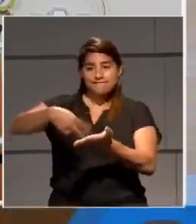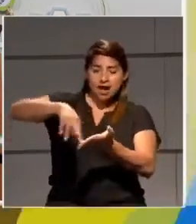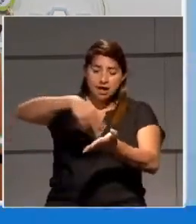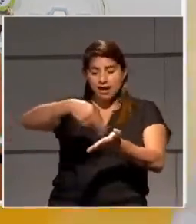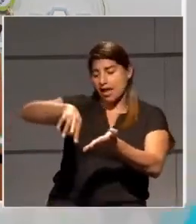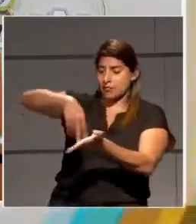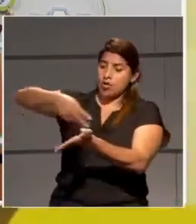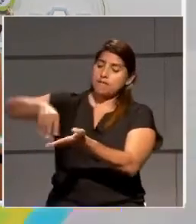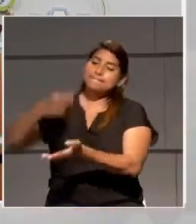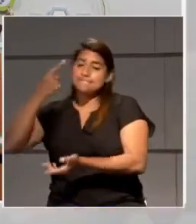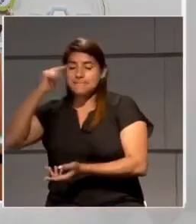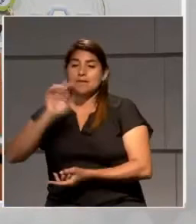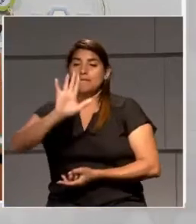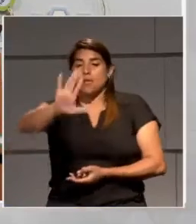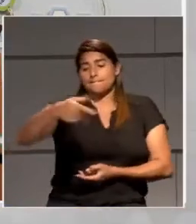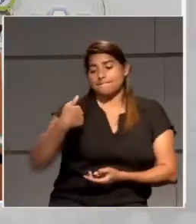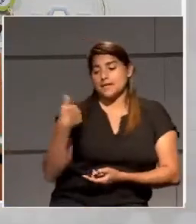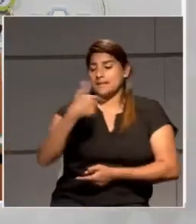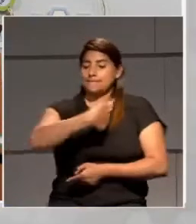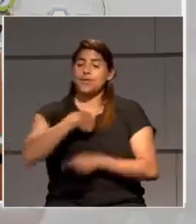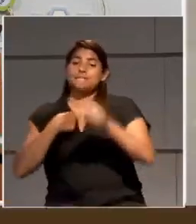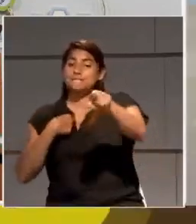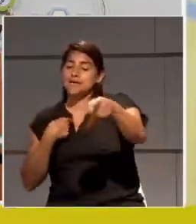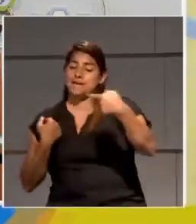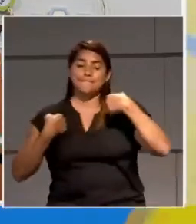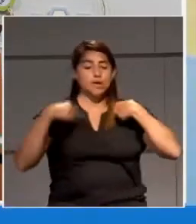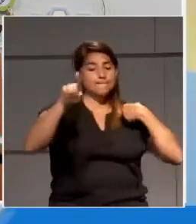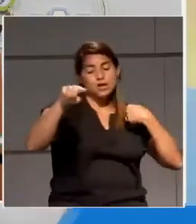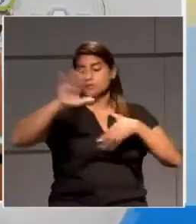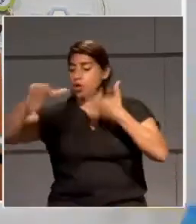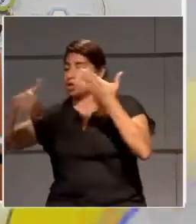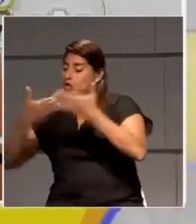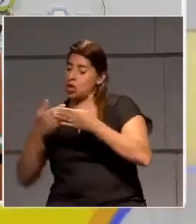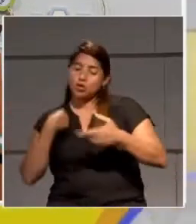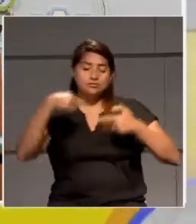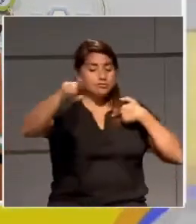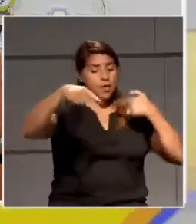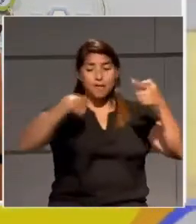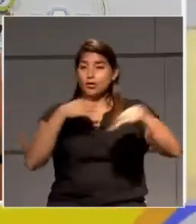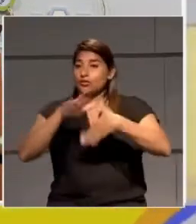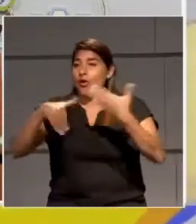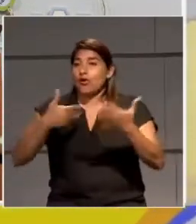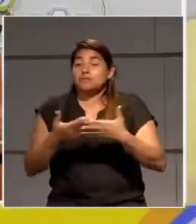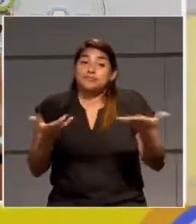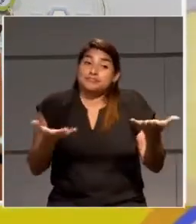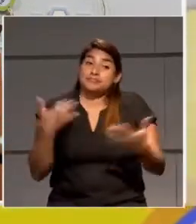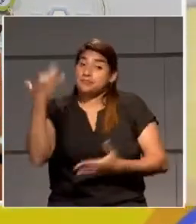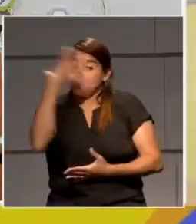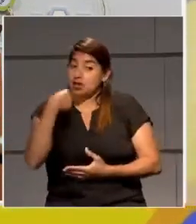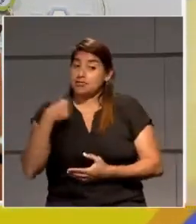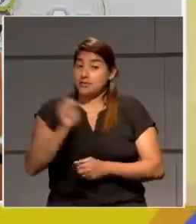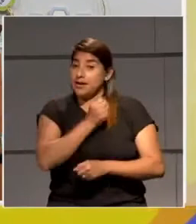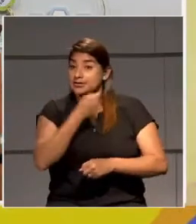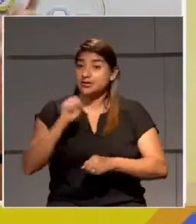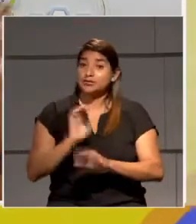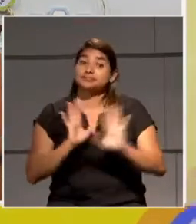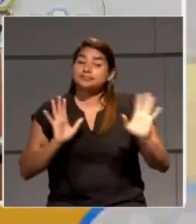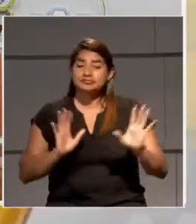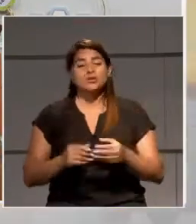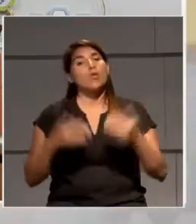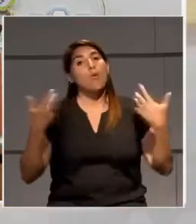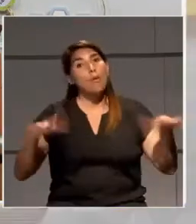hago por ti, lo hago por mí, lo hago por ti, lo hago por mí. Mira, okay, qué bonito bailo. Muy bien,